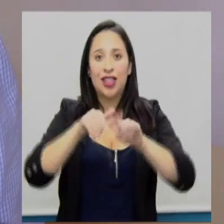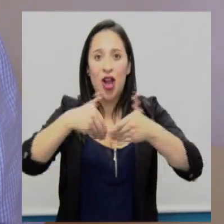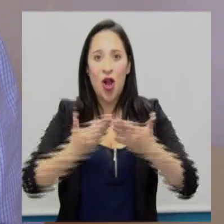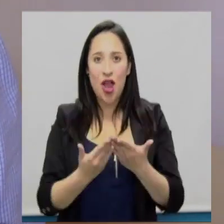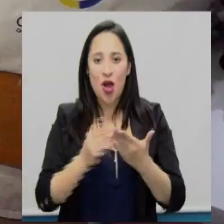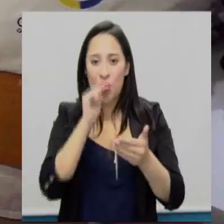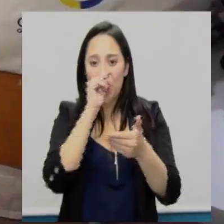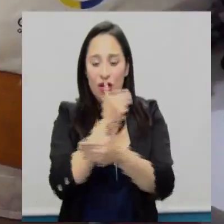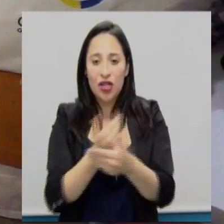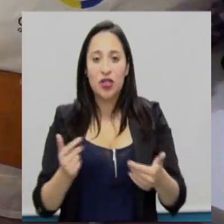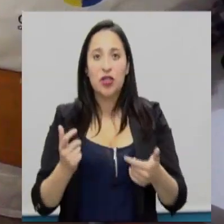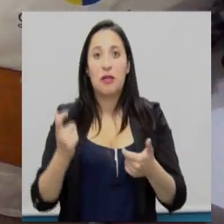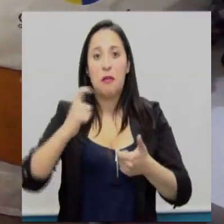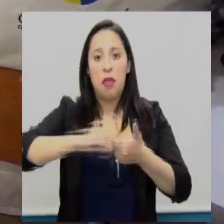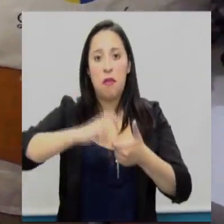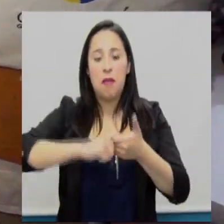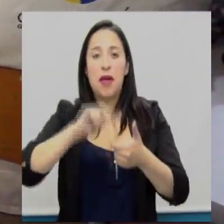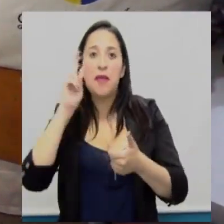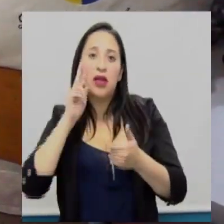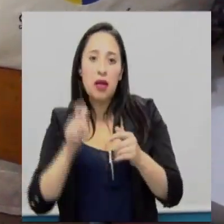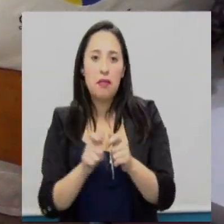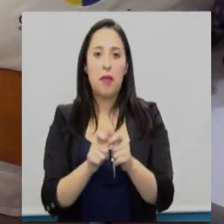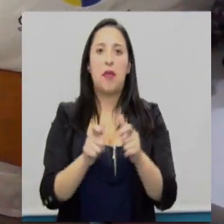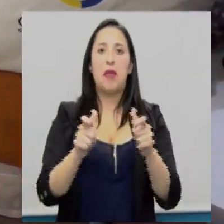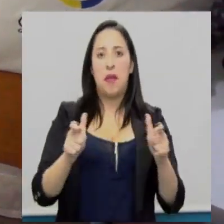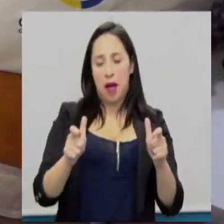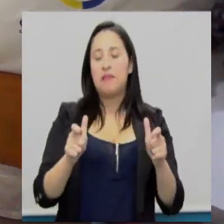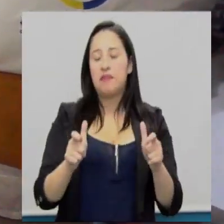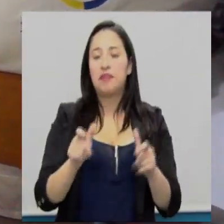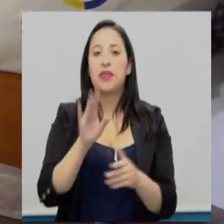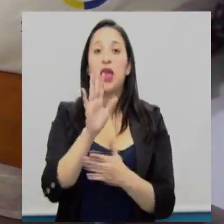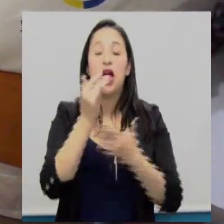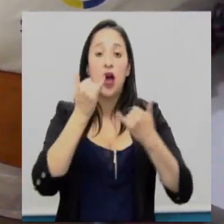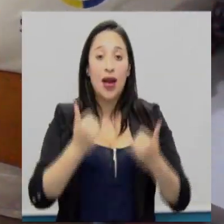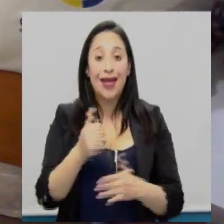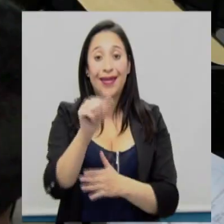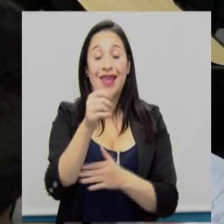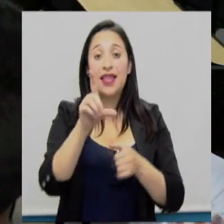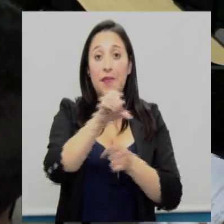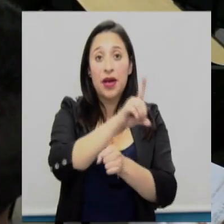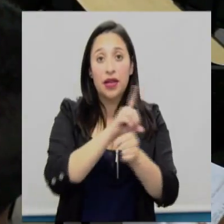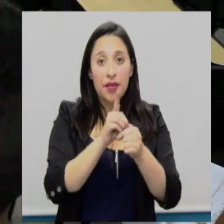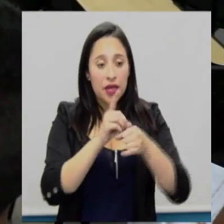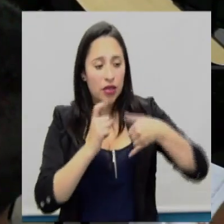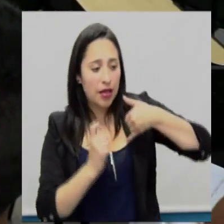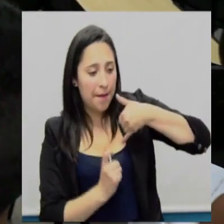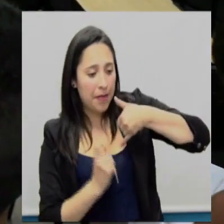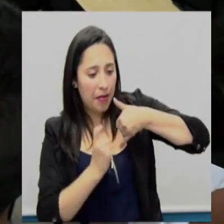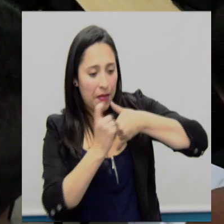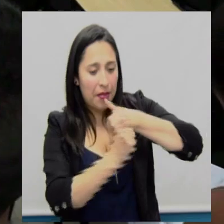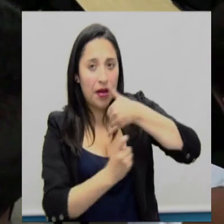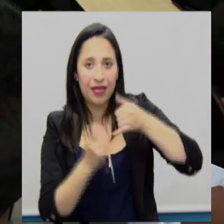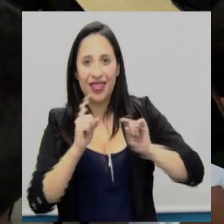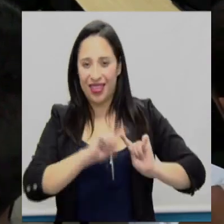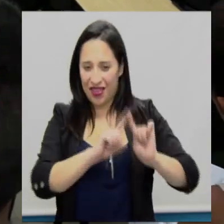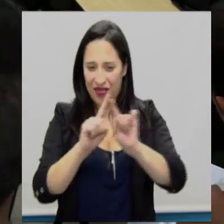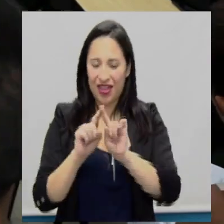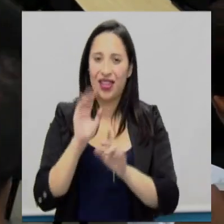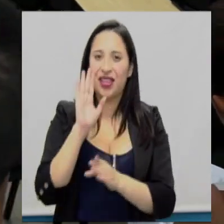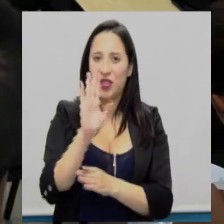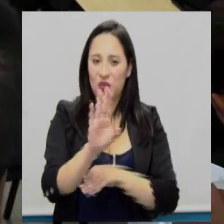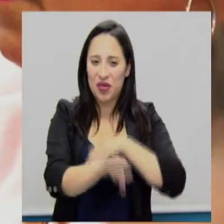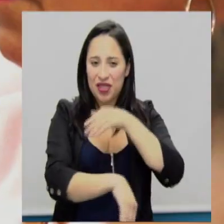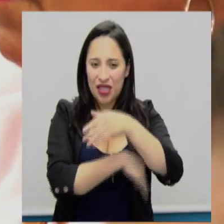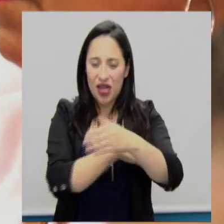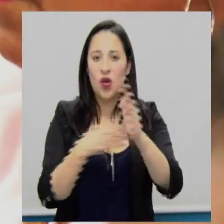comunidades educativas. Los talleres de diagnóstico nacional del PAE se realizarán en 10 departamentos inicialmente, con los diferentes actores del